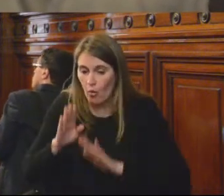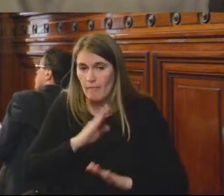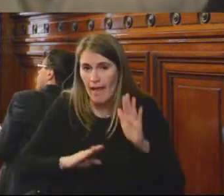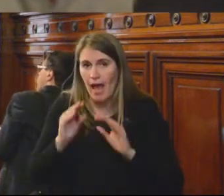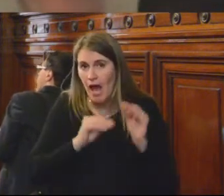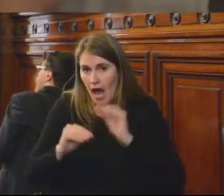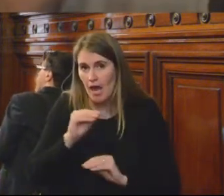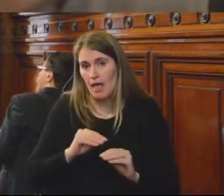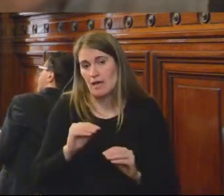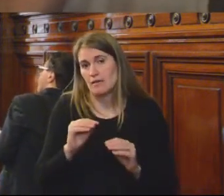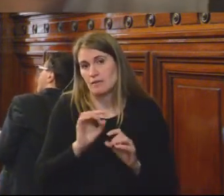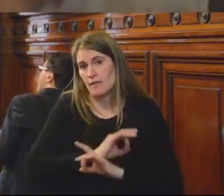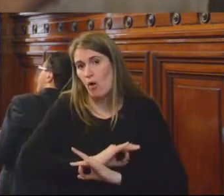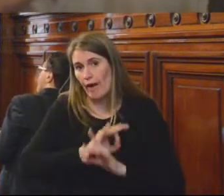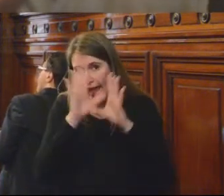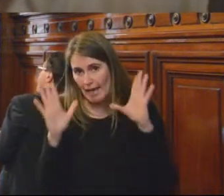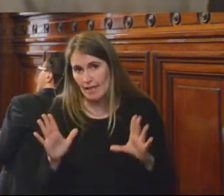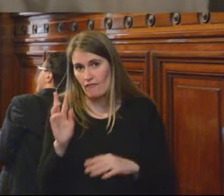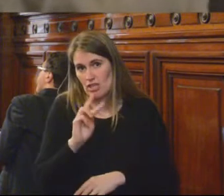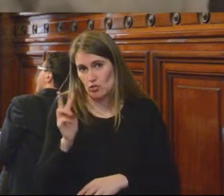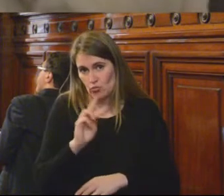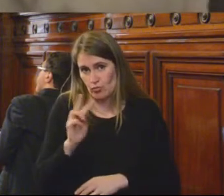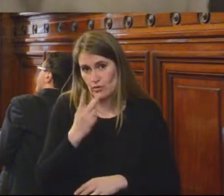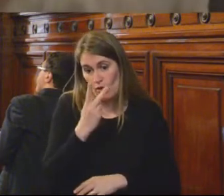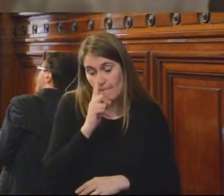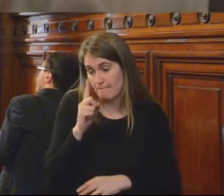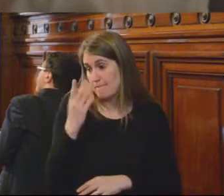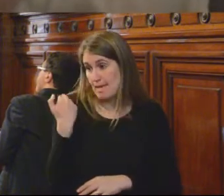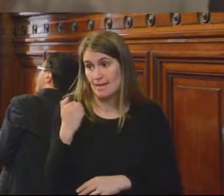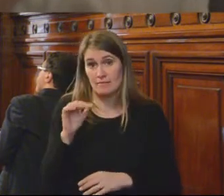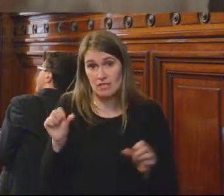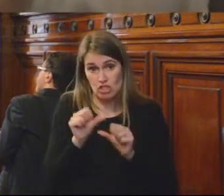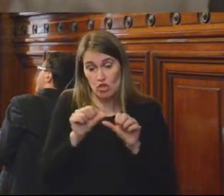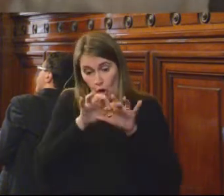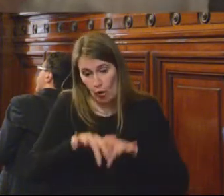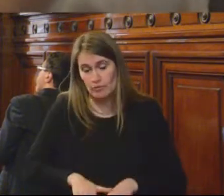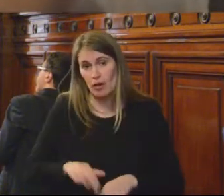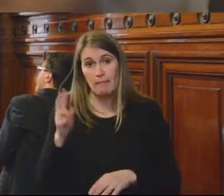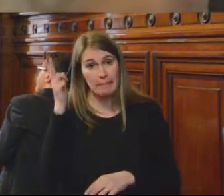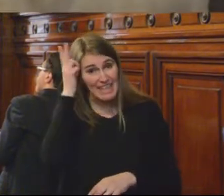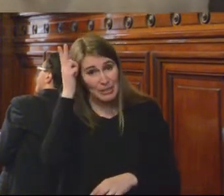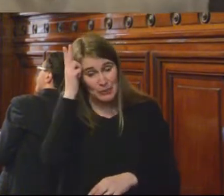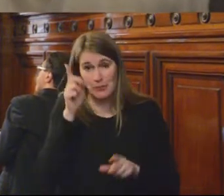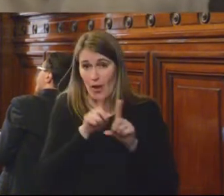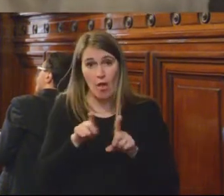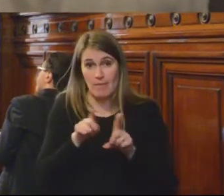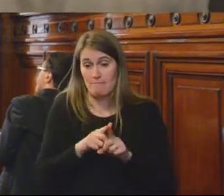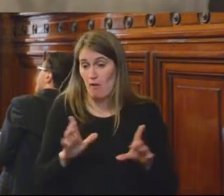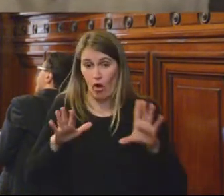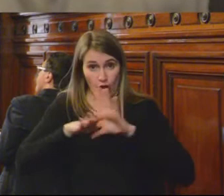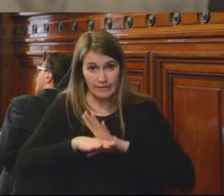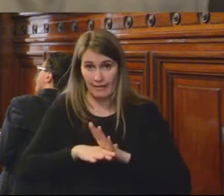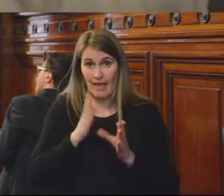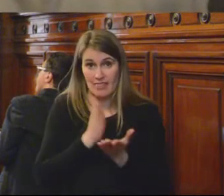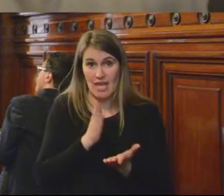el año 2000, la Comisión realizó afirmaciones para el Perú que encajan perfectamente la situación diagnosticada por las ONG de Derechos Humanos hoy